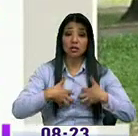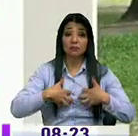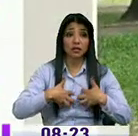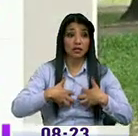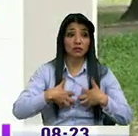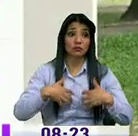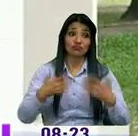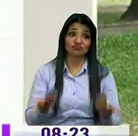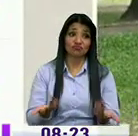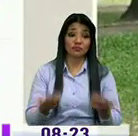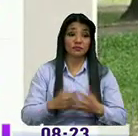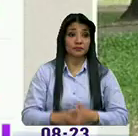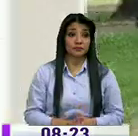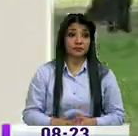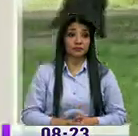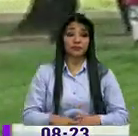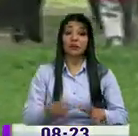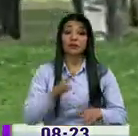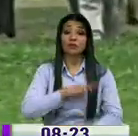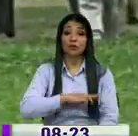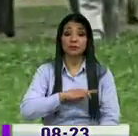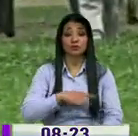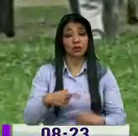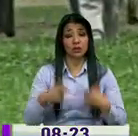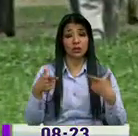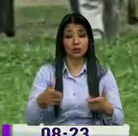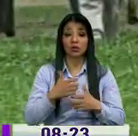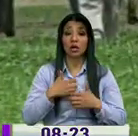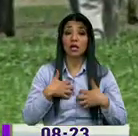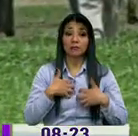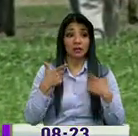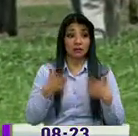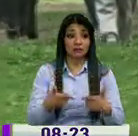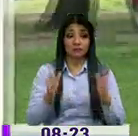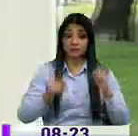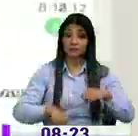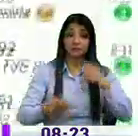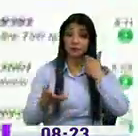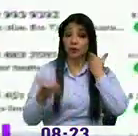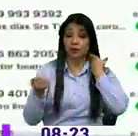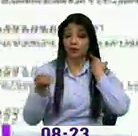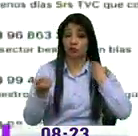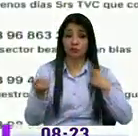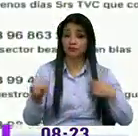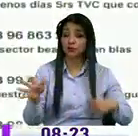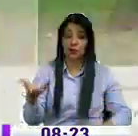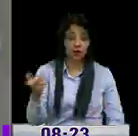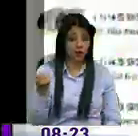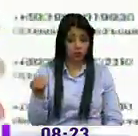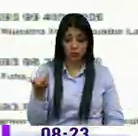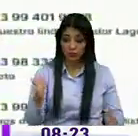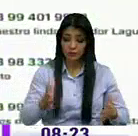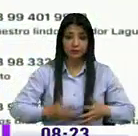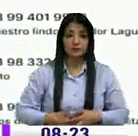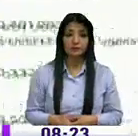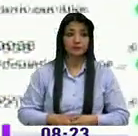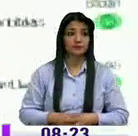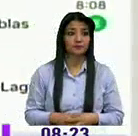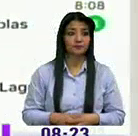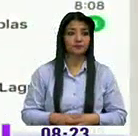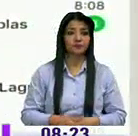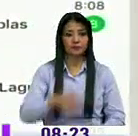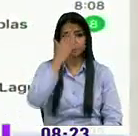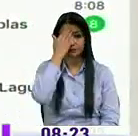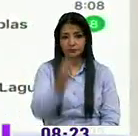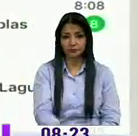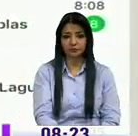Departamento de Fauna, Animal del Municipio, tomó cartas sobre el asunto. No hay control, vuelvo y digo, ahí sabrán. Buenos días,